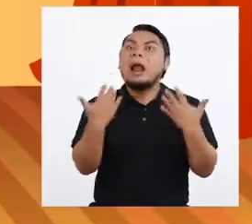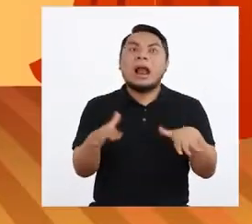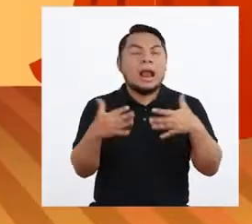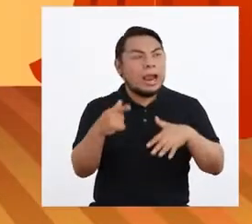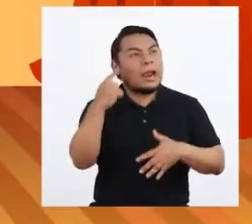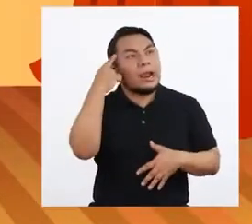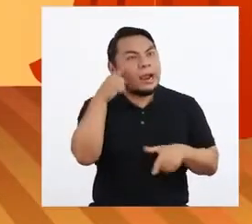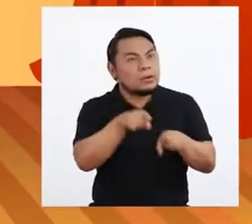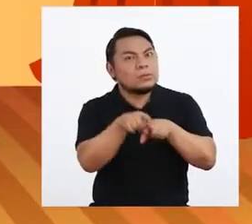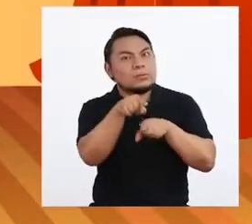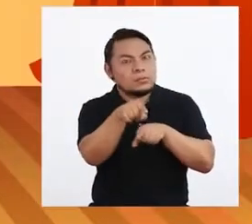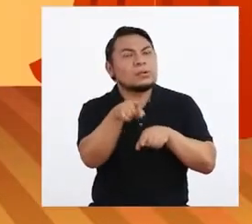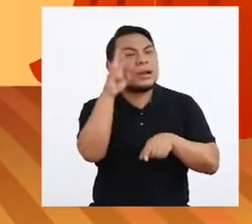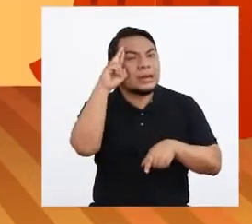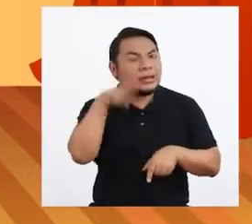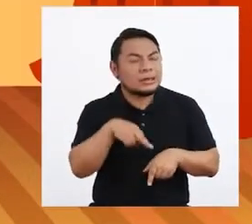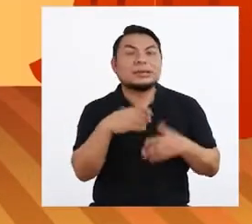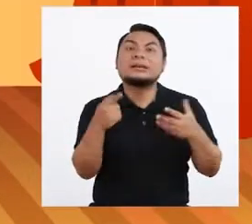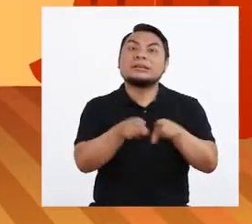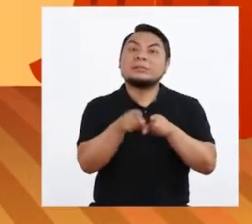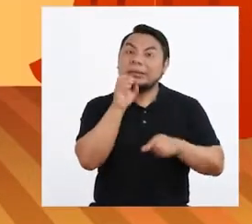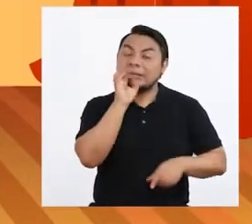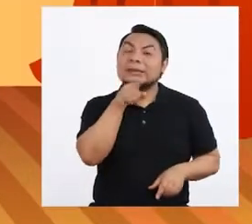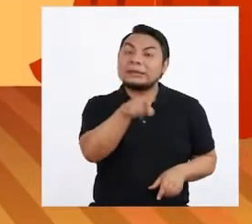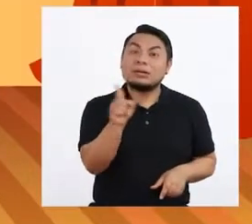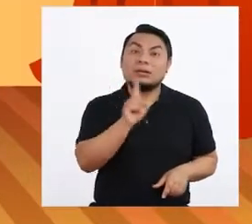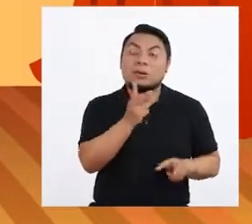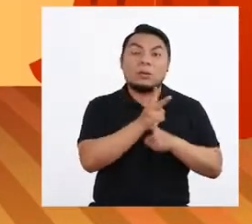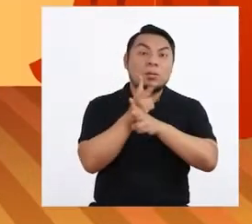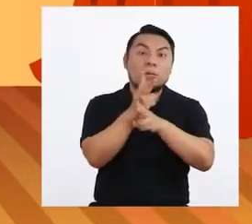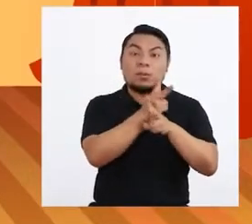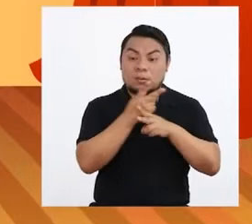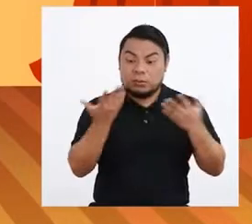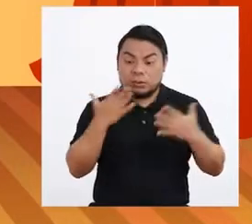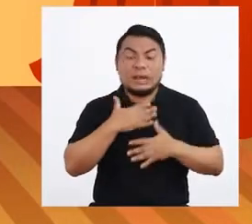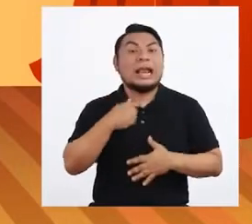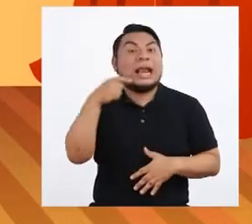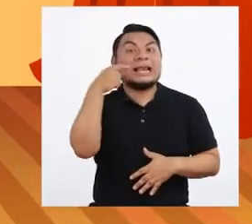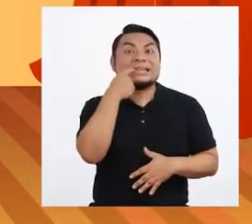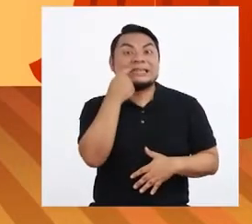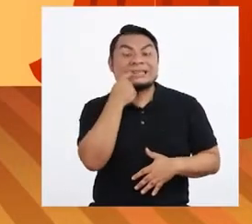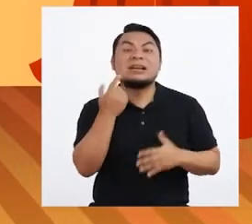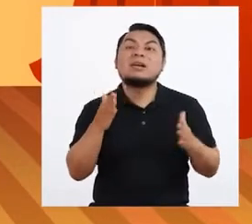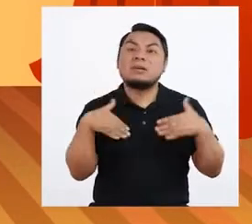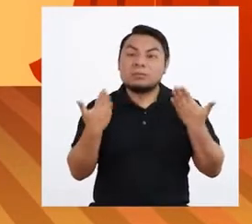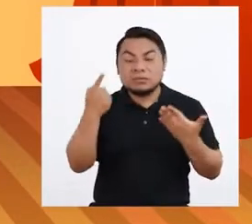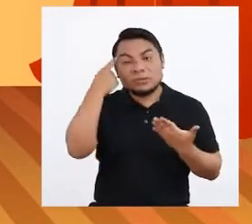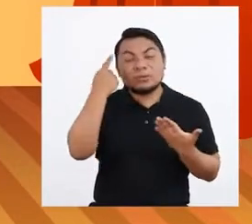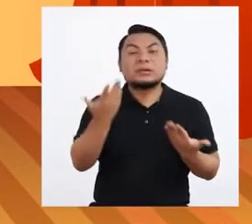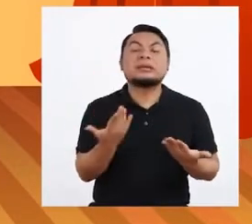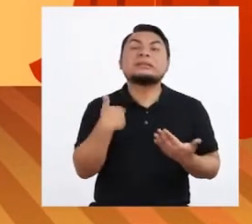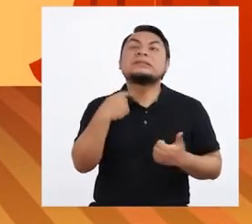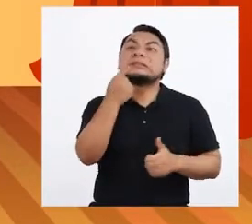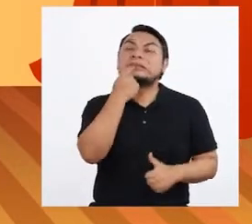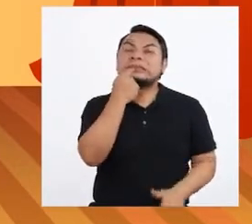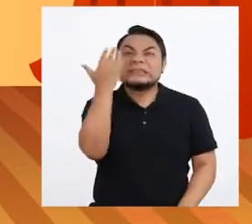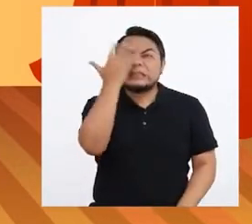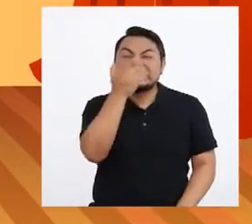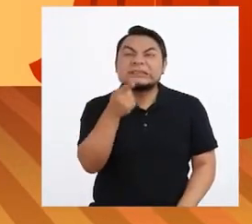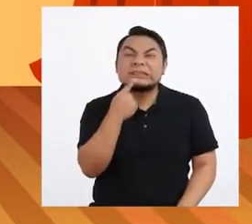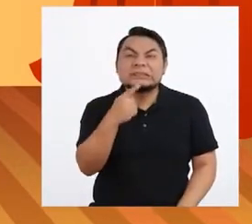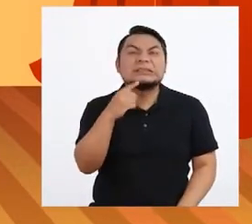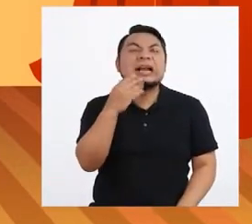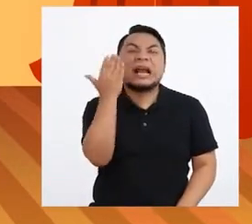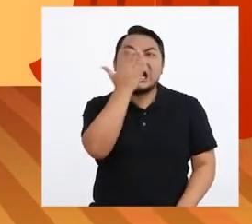¡Por mis pantuflas! Tienes razón. Además, dicen que si no cuidamos nuestros dientes, nos pueden salir unos puntos negros